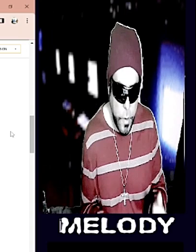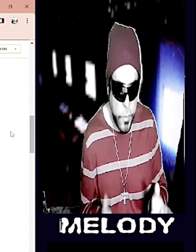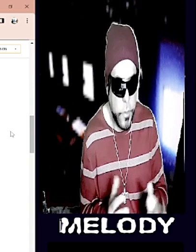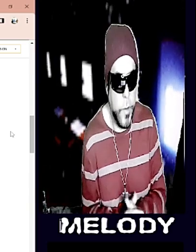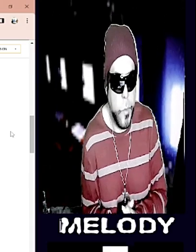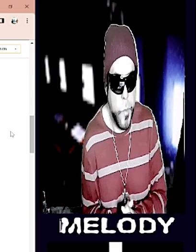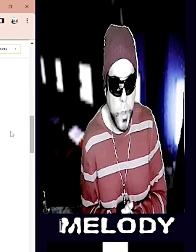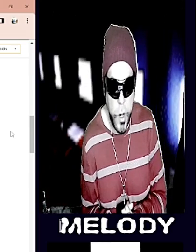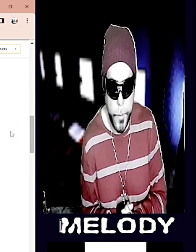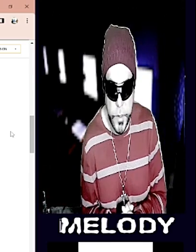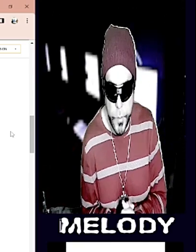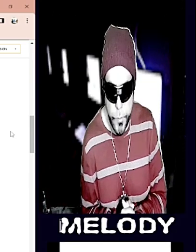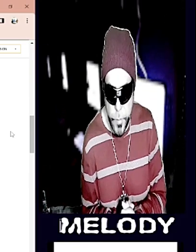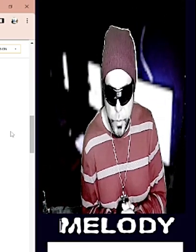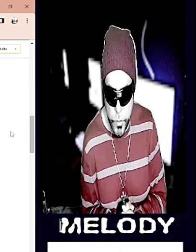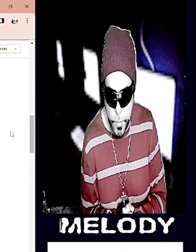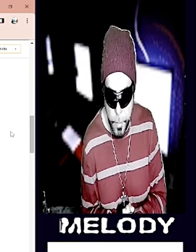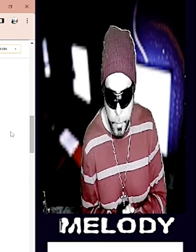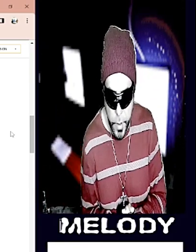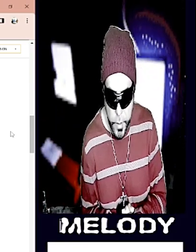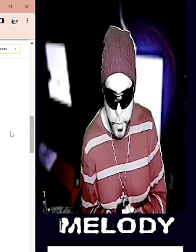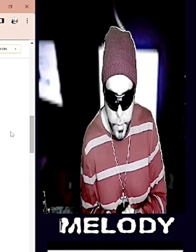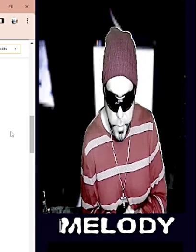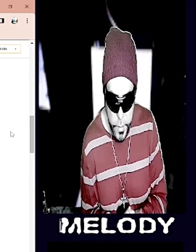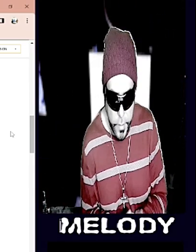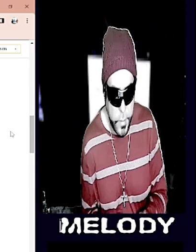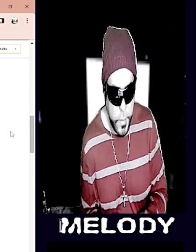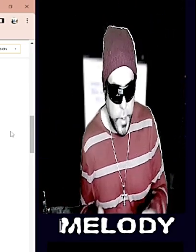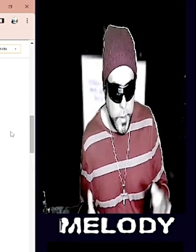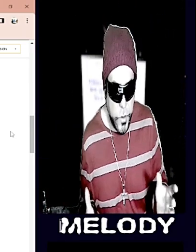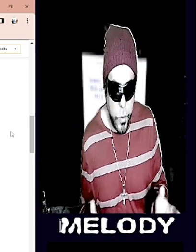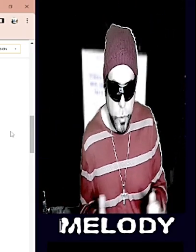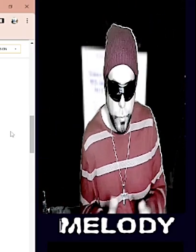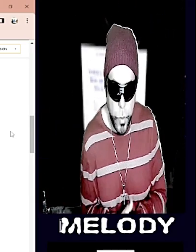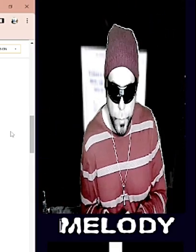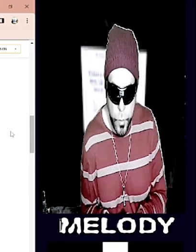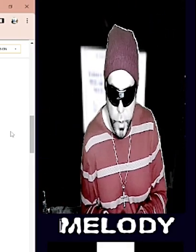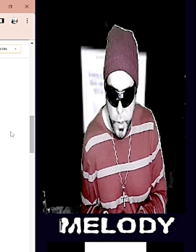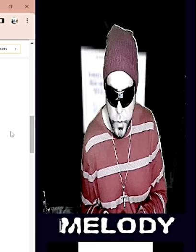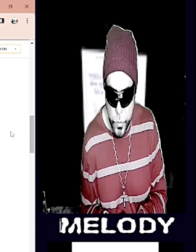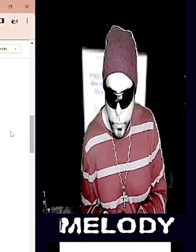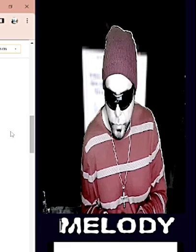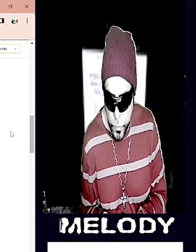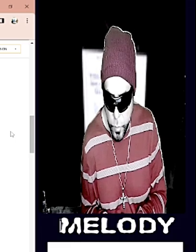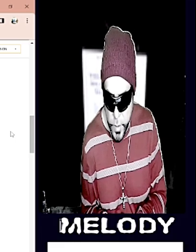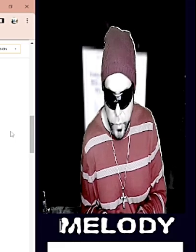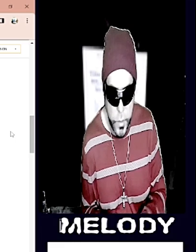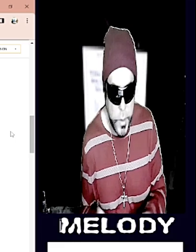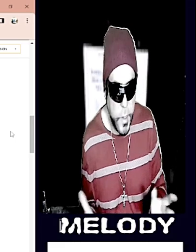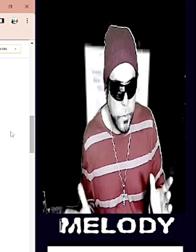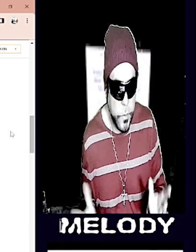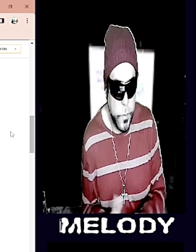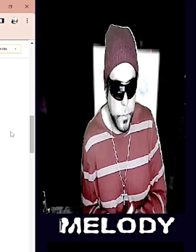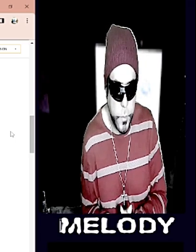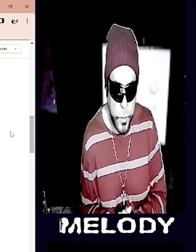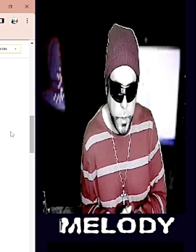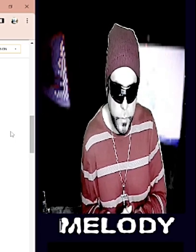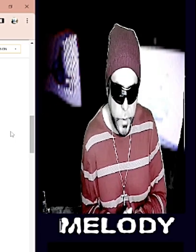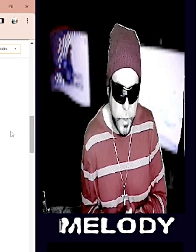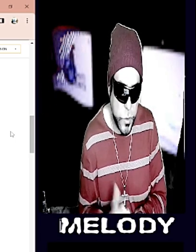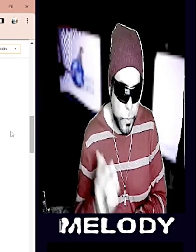bu les había comentado al principio amigos ya que el señor no pudo imponer a su gobernador